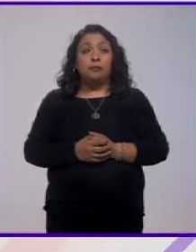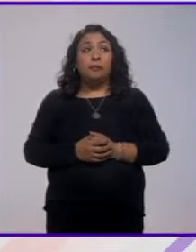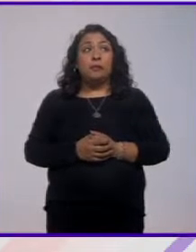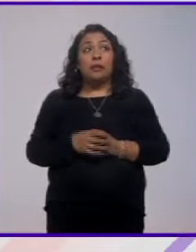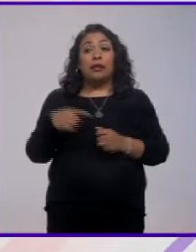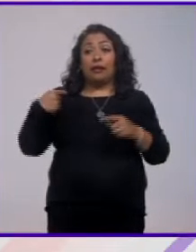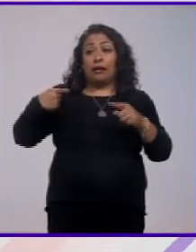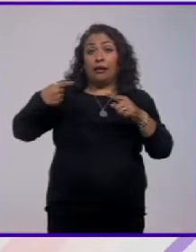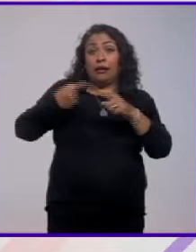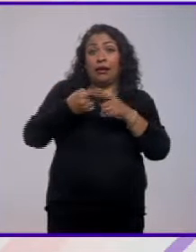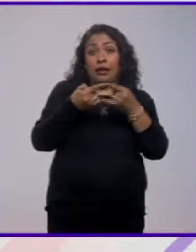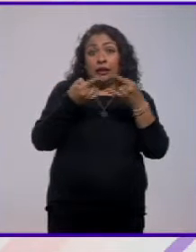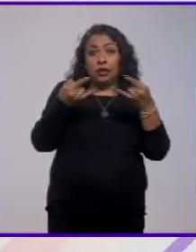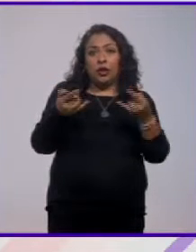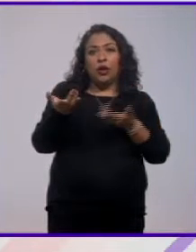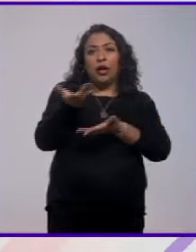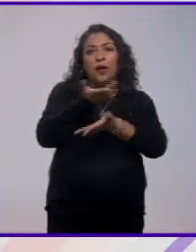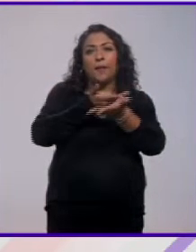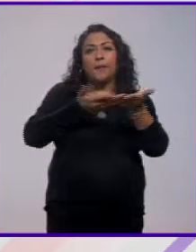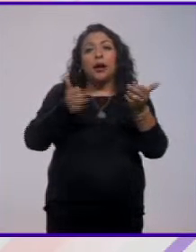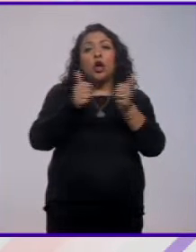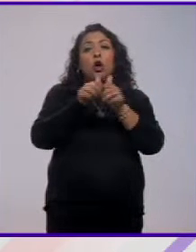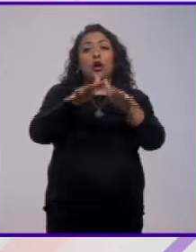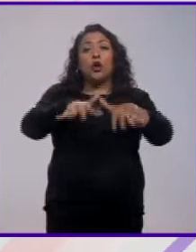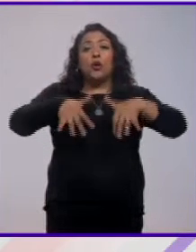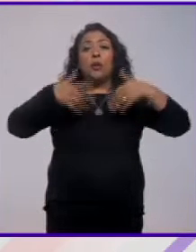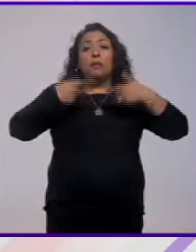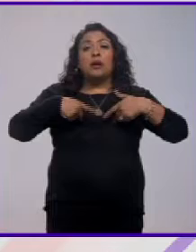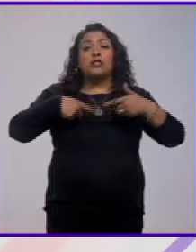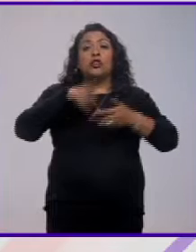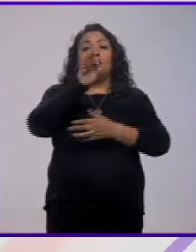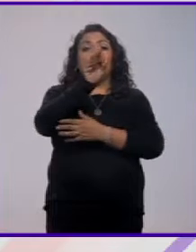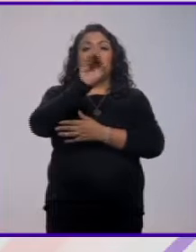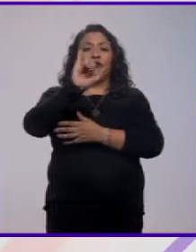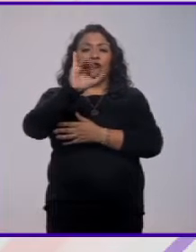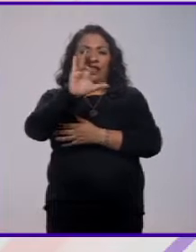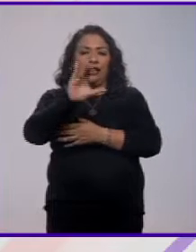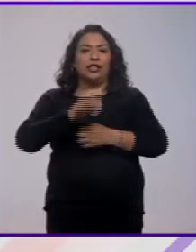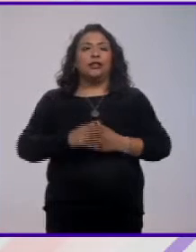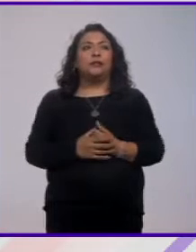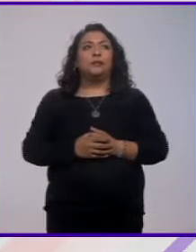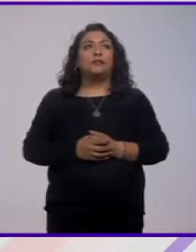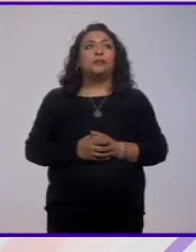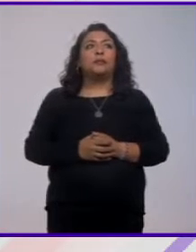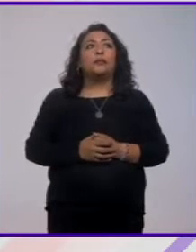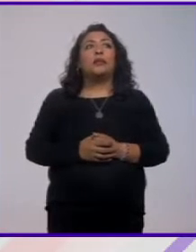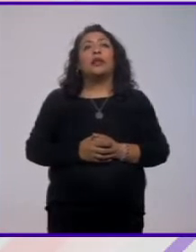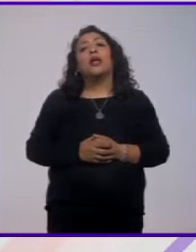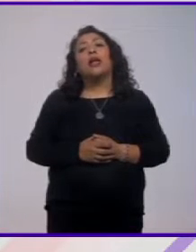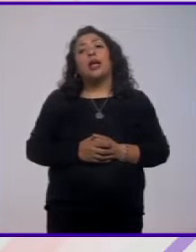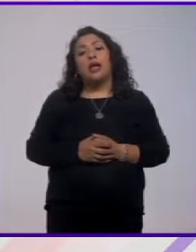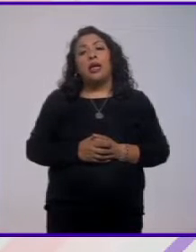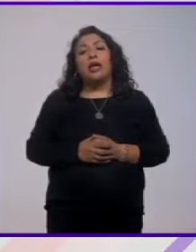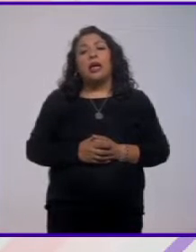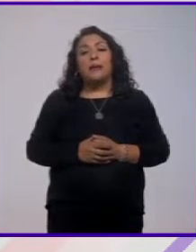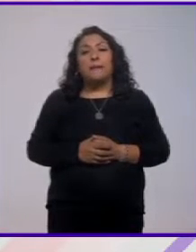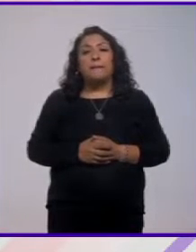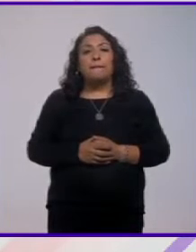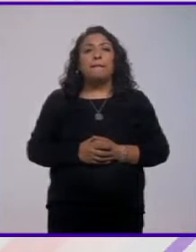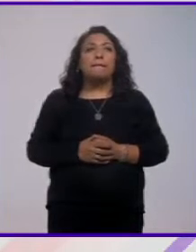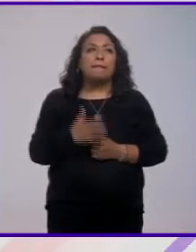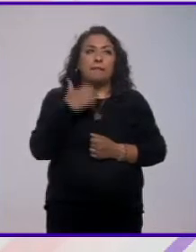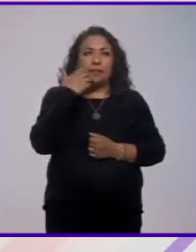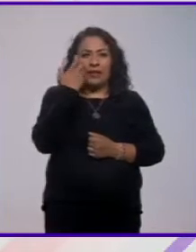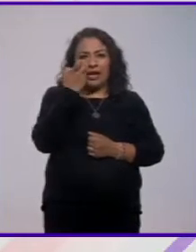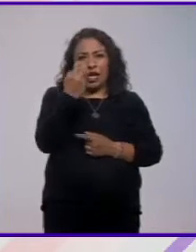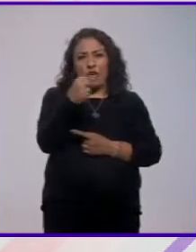Este recorrido histórico lo compartieron con los espectadores del Cervantino. La movida esta de que se